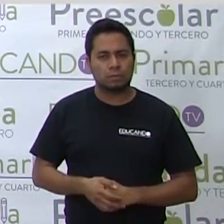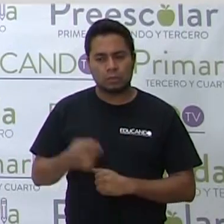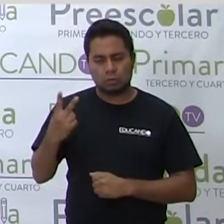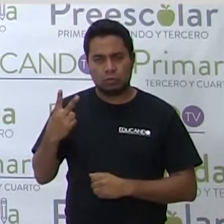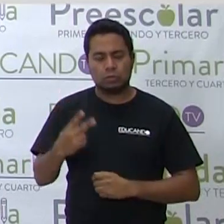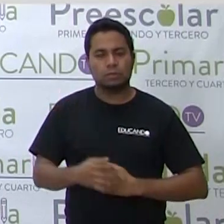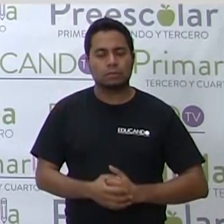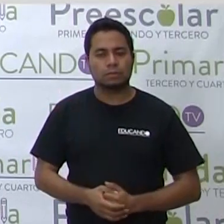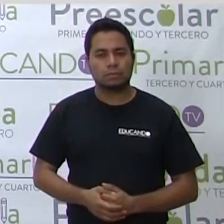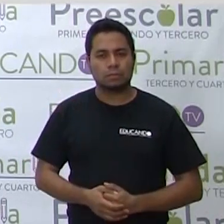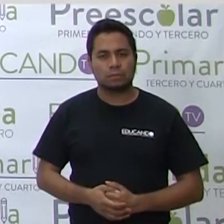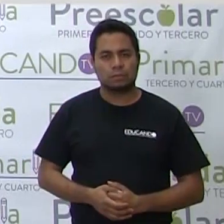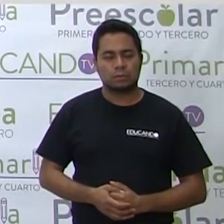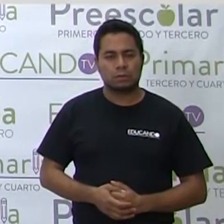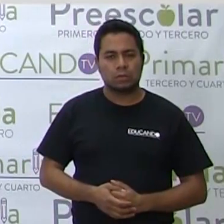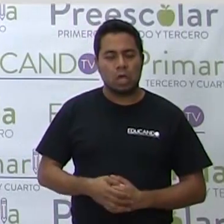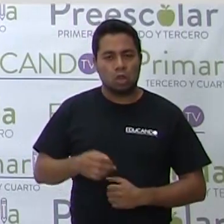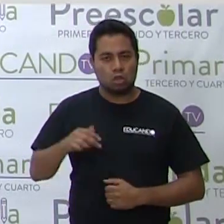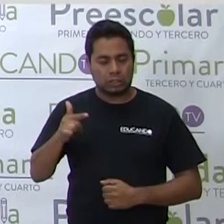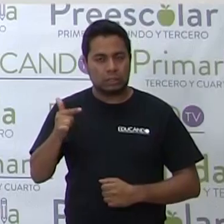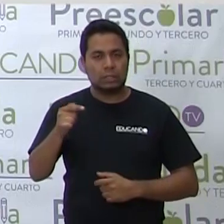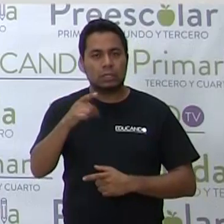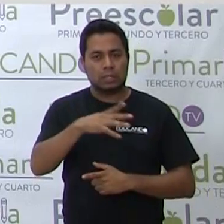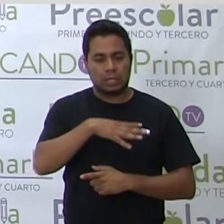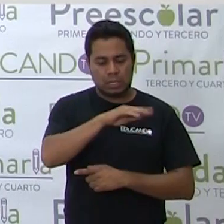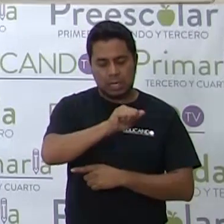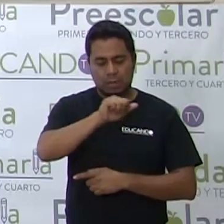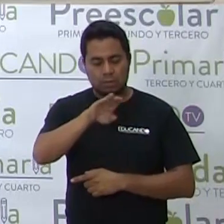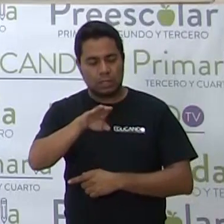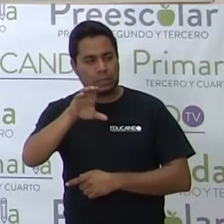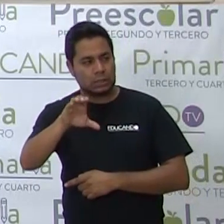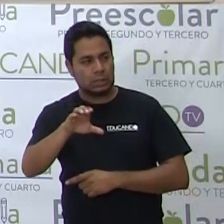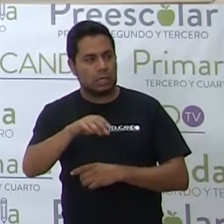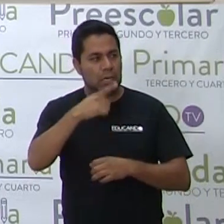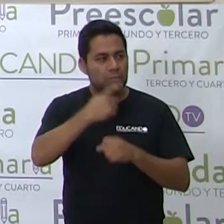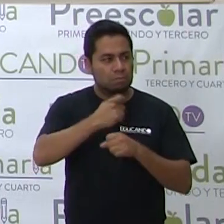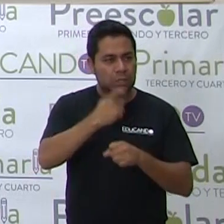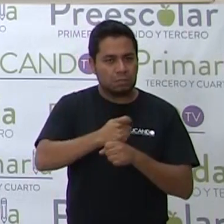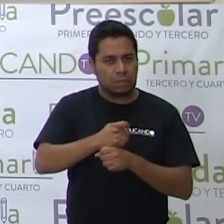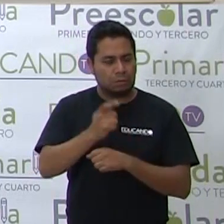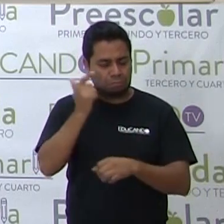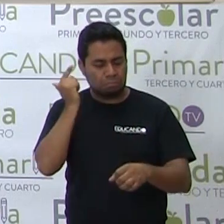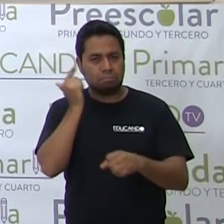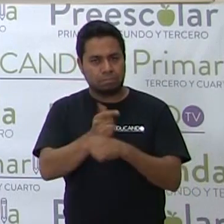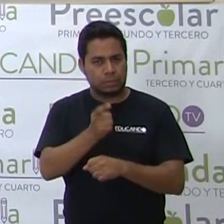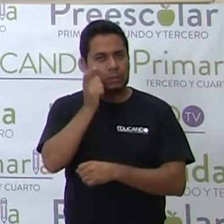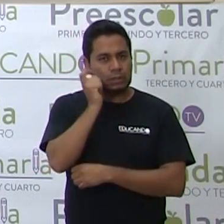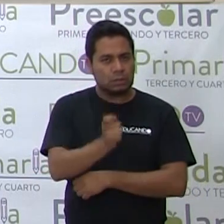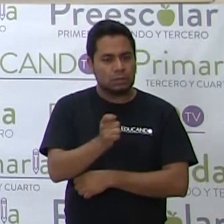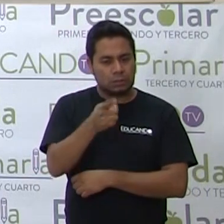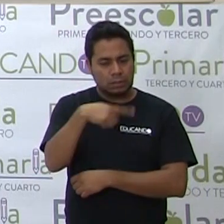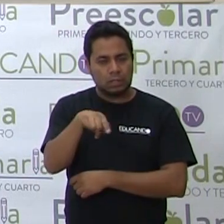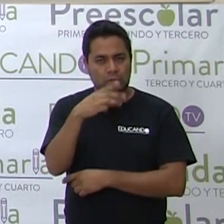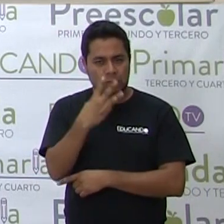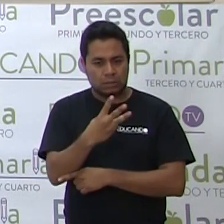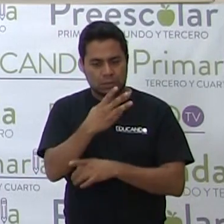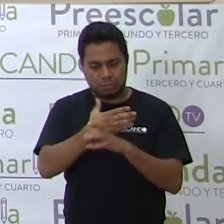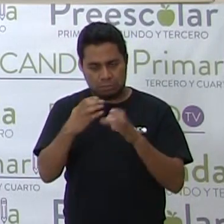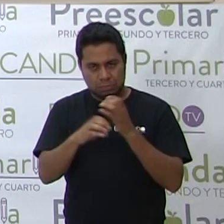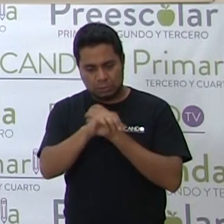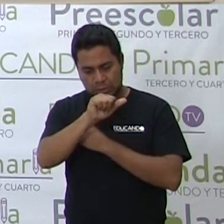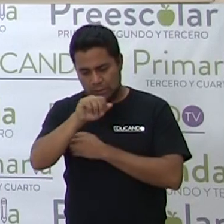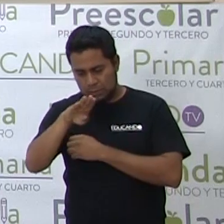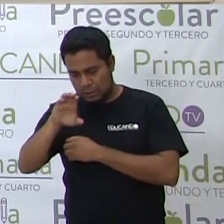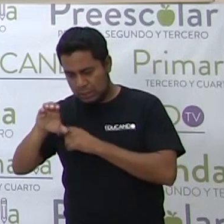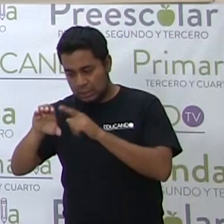12 Esos son los valores de A B y C primeramente vamos a identificar esos tres valores A